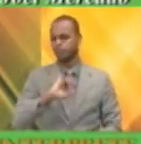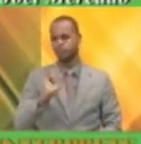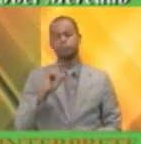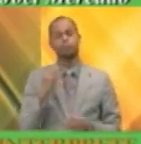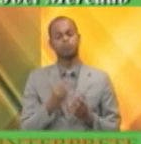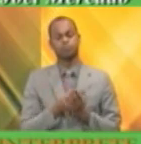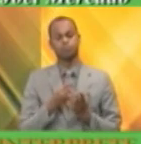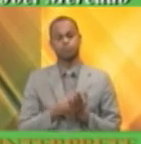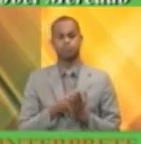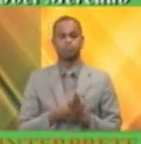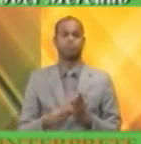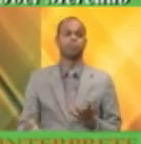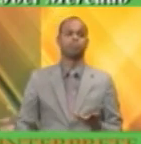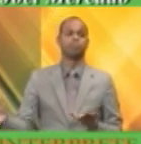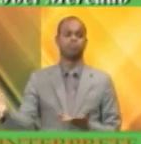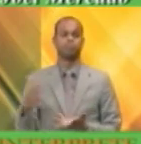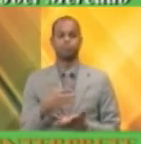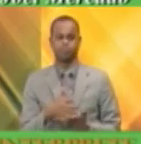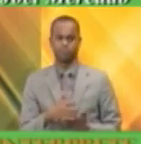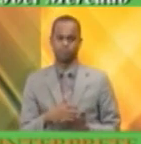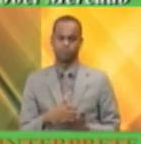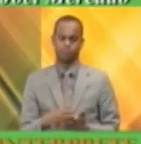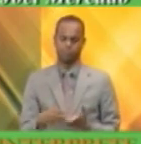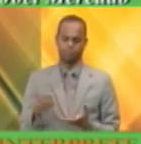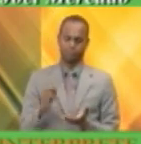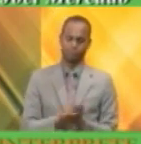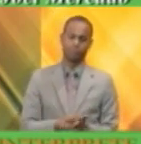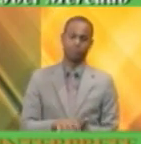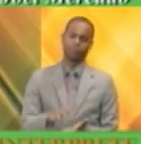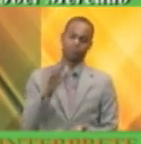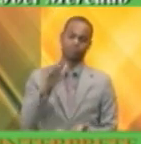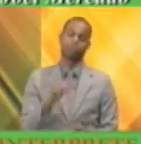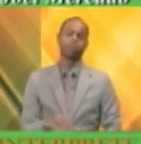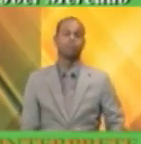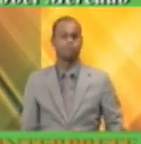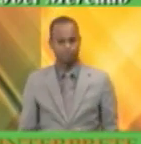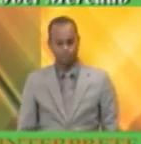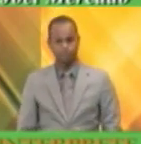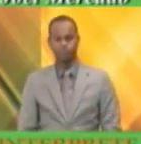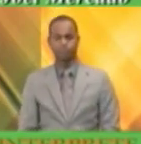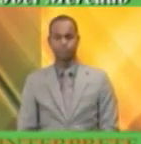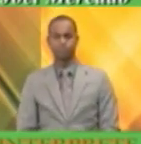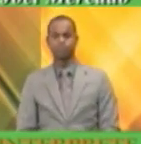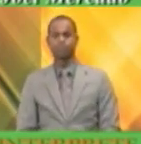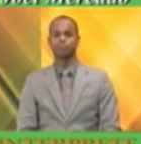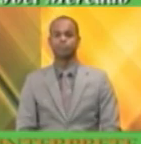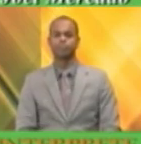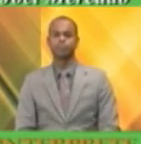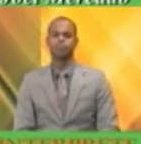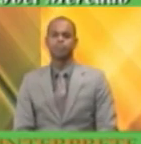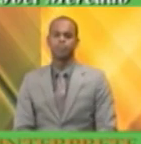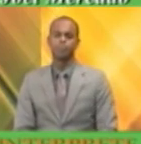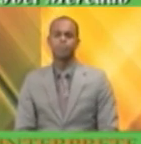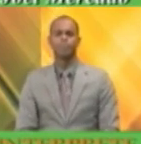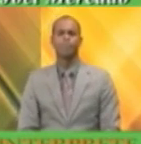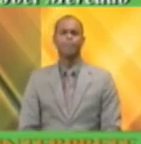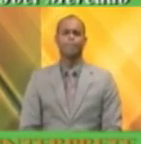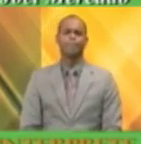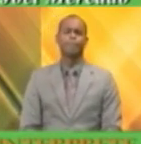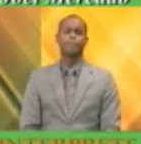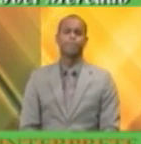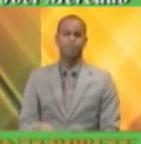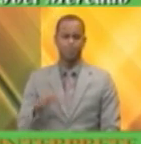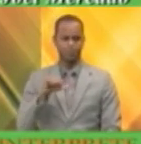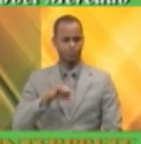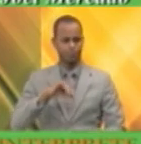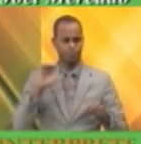gana dinero en bruto, como decían los abuelos míos. ¿Entiendes? Entonces, en la medida en que esto se